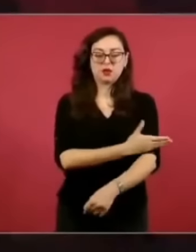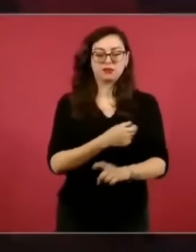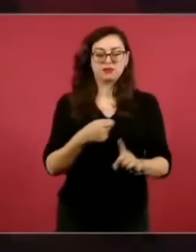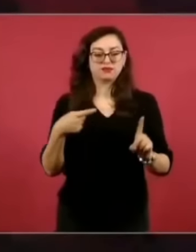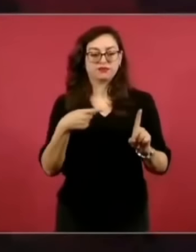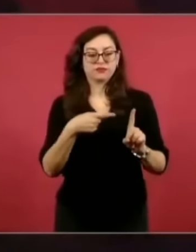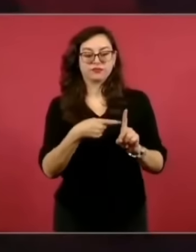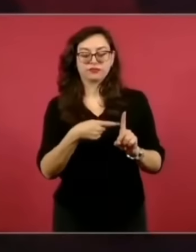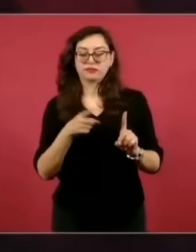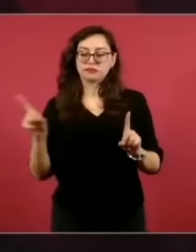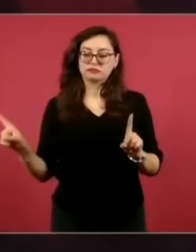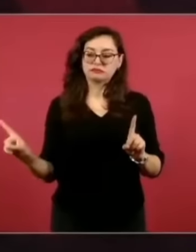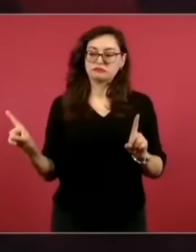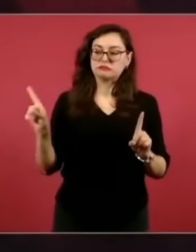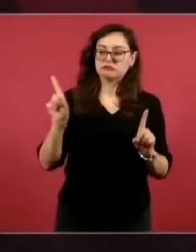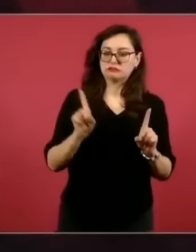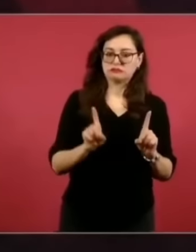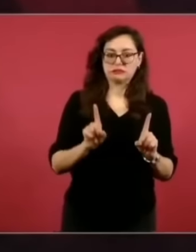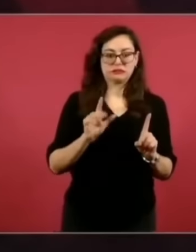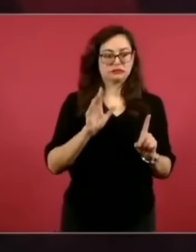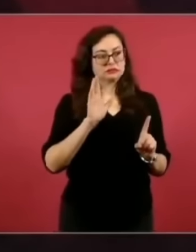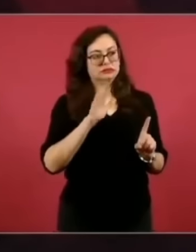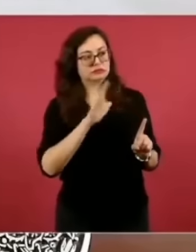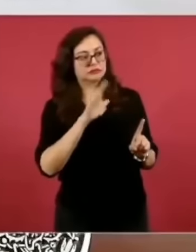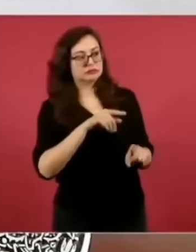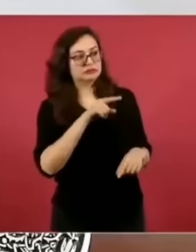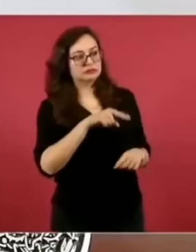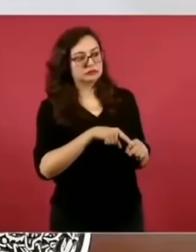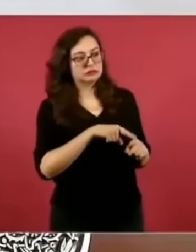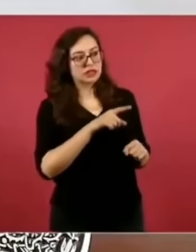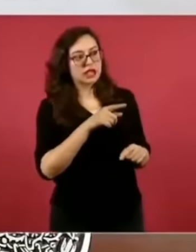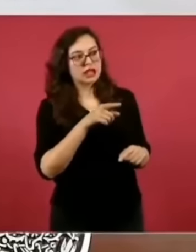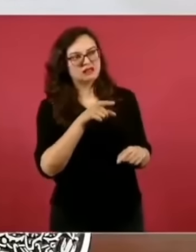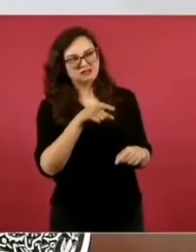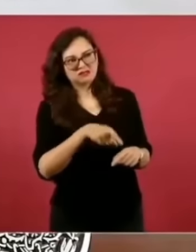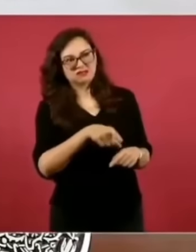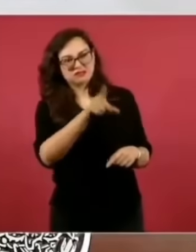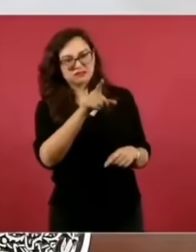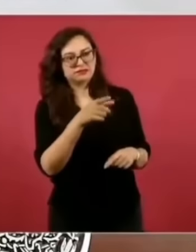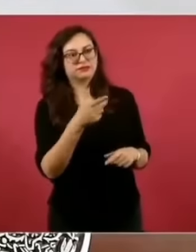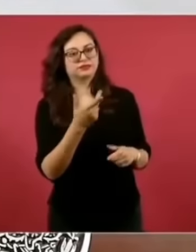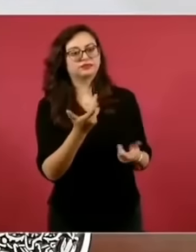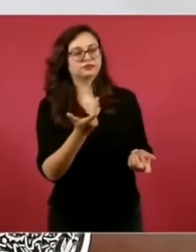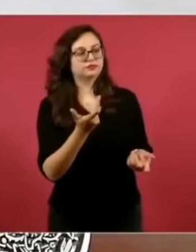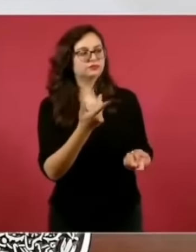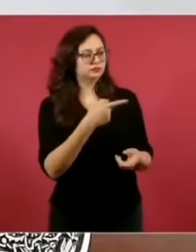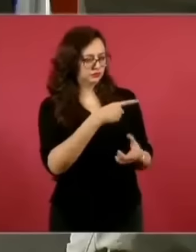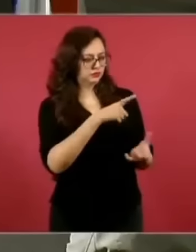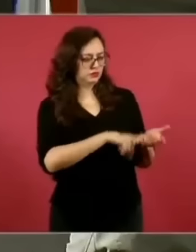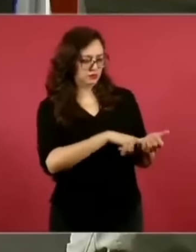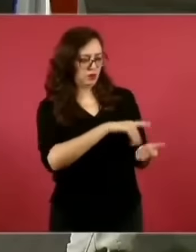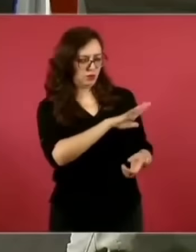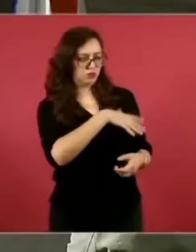la bala, ¿no?, que le quite la vida, palabras más, palabras menos, y ahora la vamos a buscar textualmente.